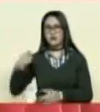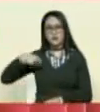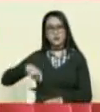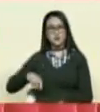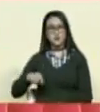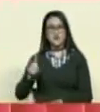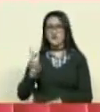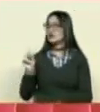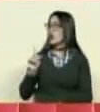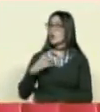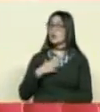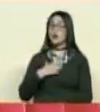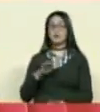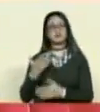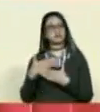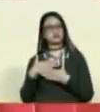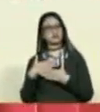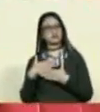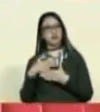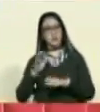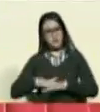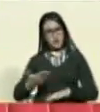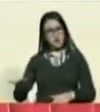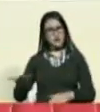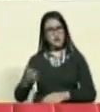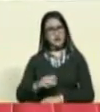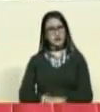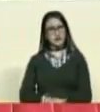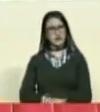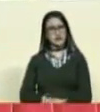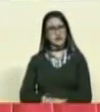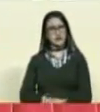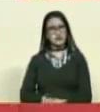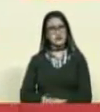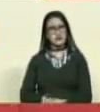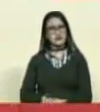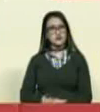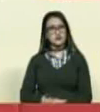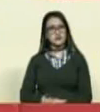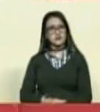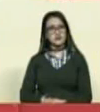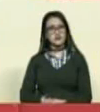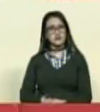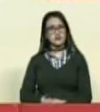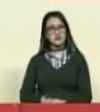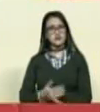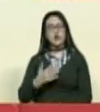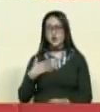¿Por qué? Solo queremos hablar con los ojos viéndolos así, a esos tenedores.